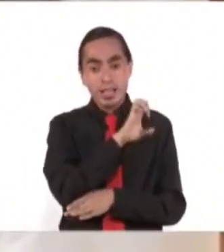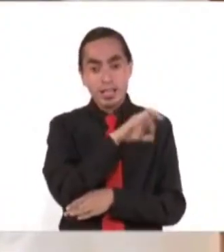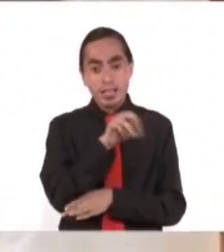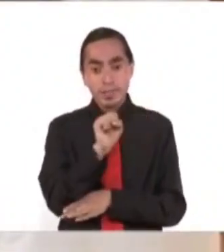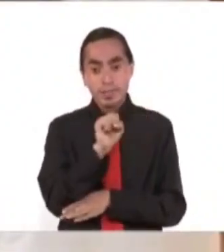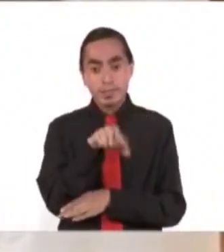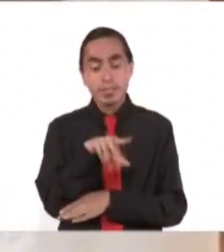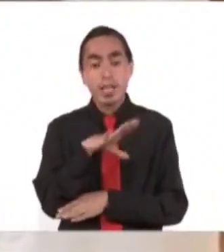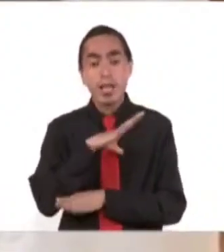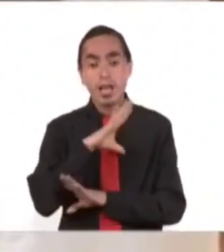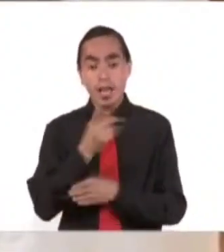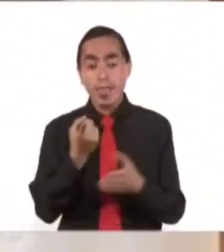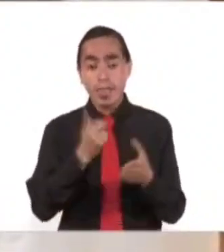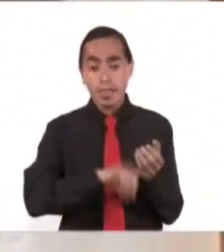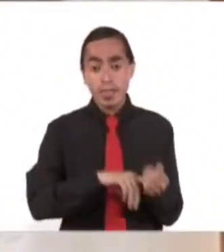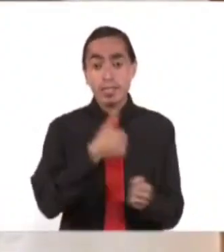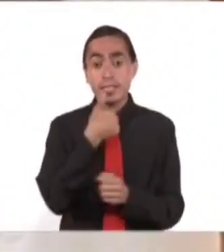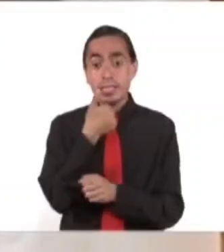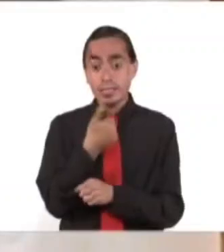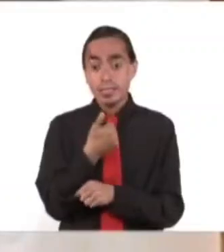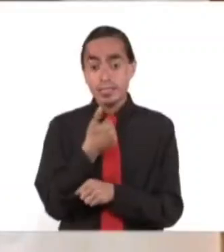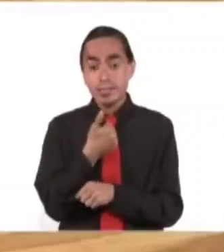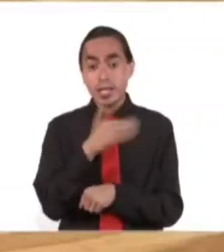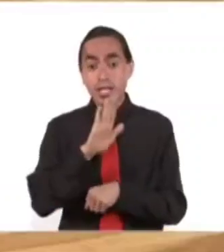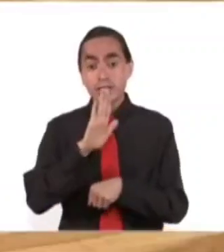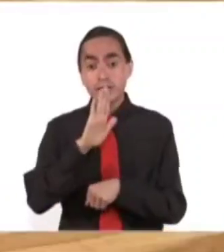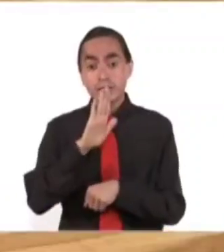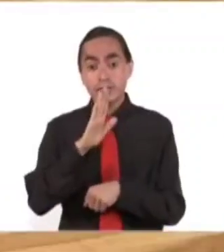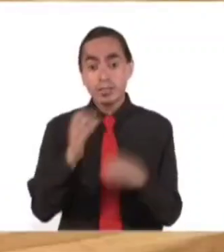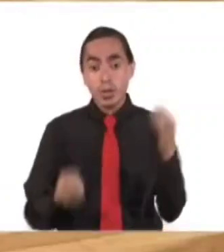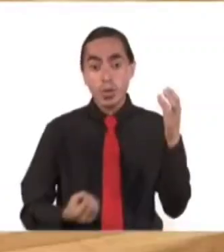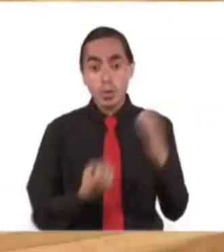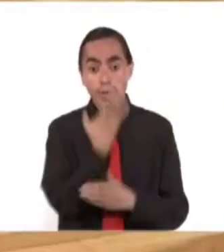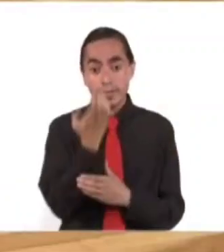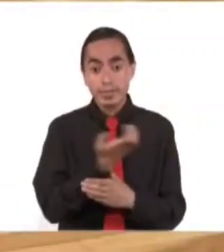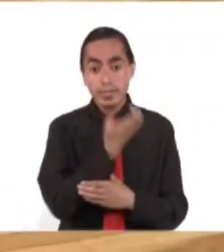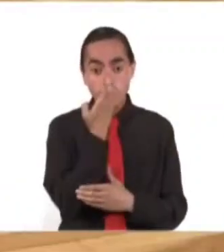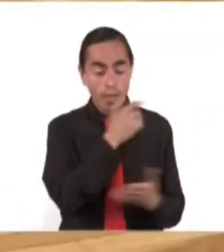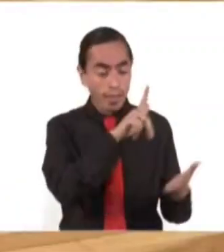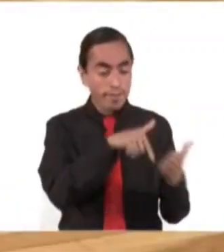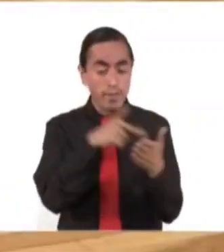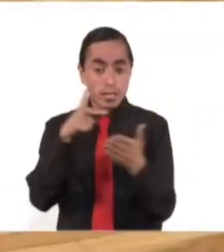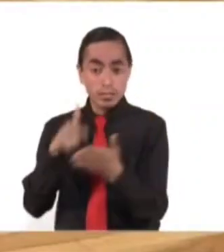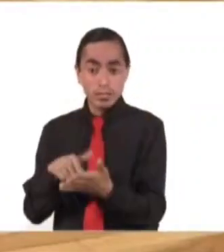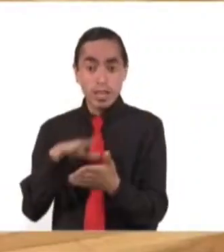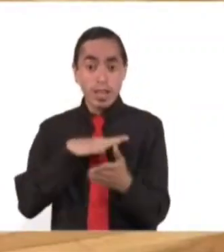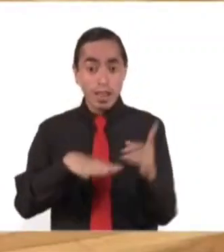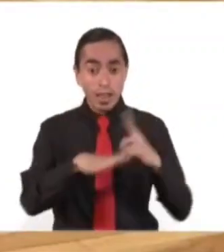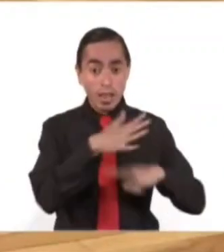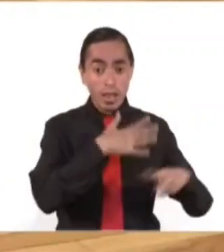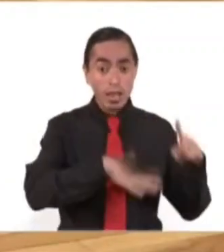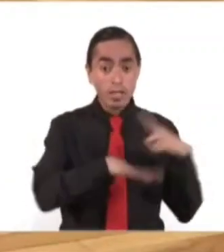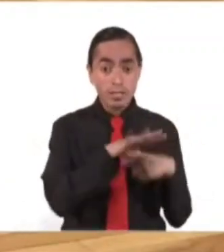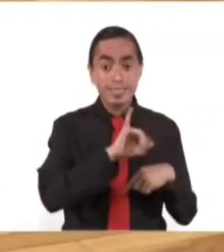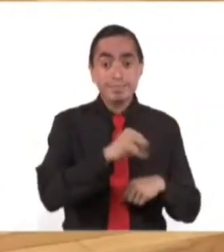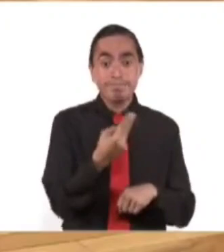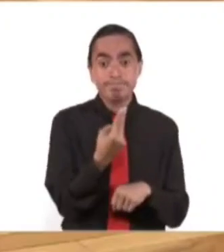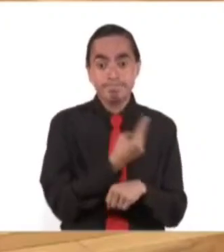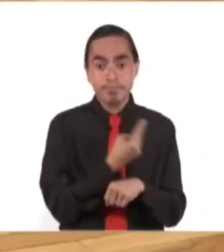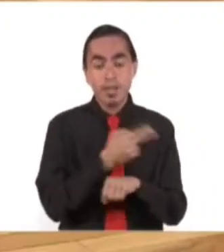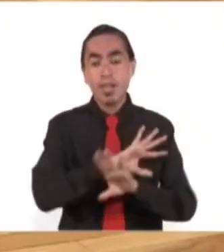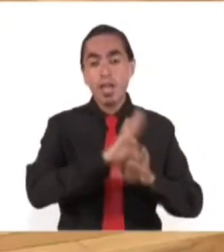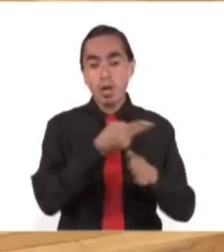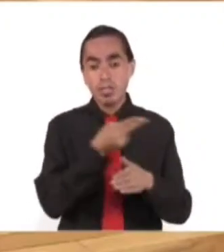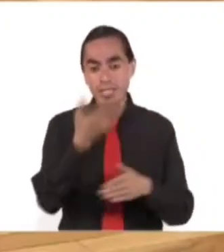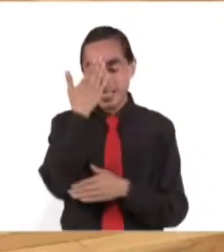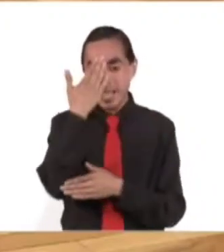hicimos 6 nuevos planteles en las zonas más desprotegidas, en las zonas de mayor rezago, que, como saben ustedes,